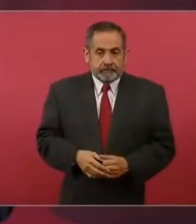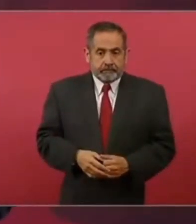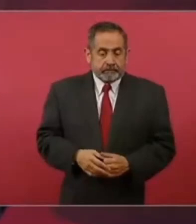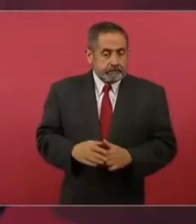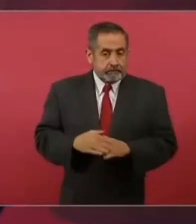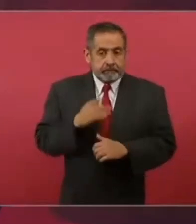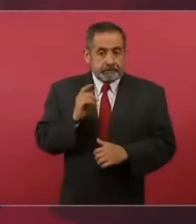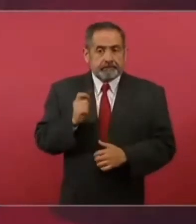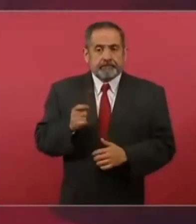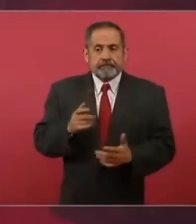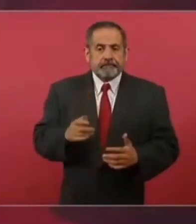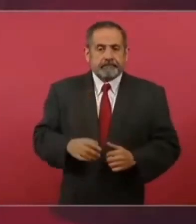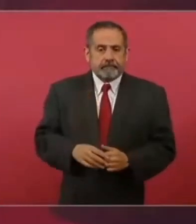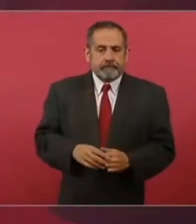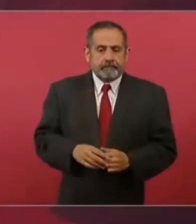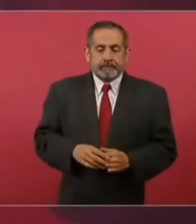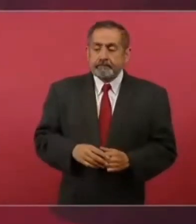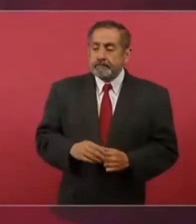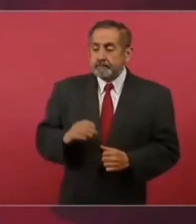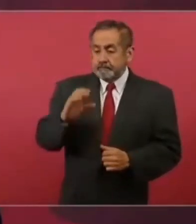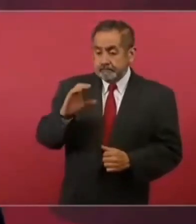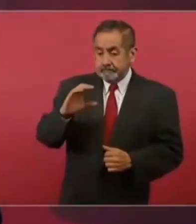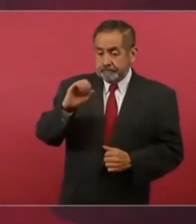Salinas es el que